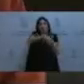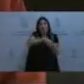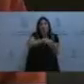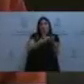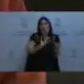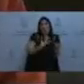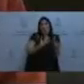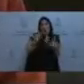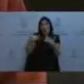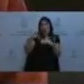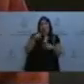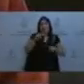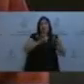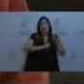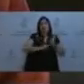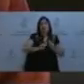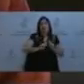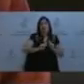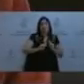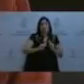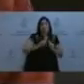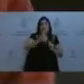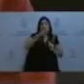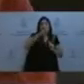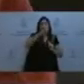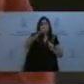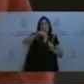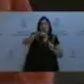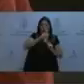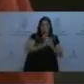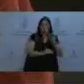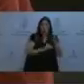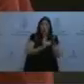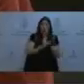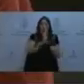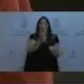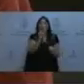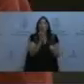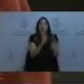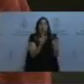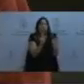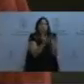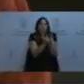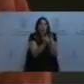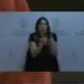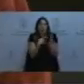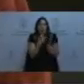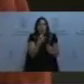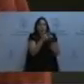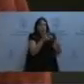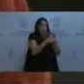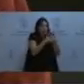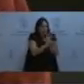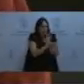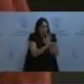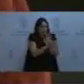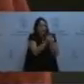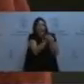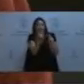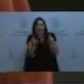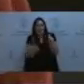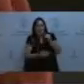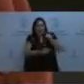Cébrano. En 4 minutos yo no le puedo contestar exactamente qué estamos haciendo de cada una de las cuestiones,